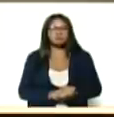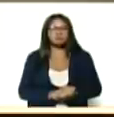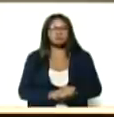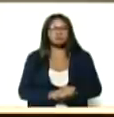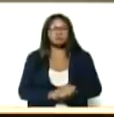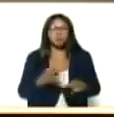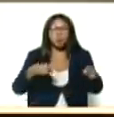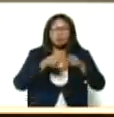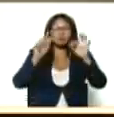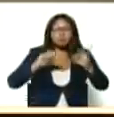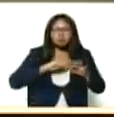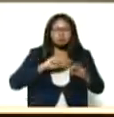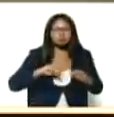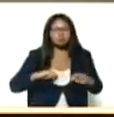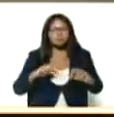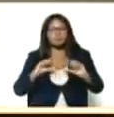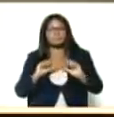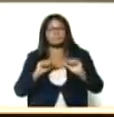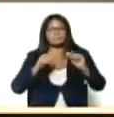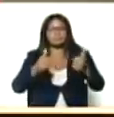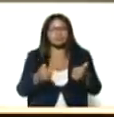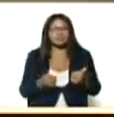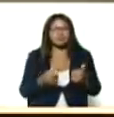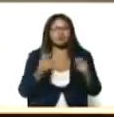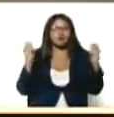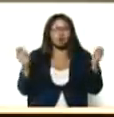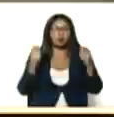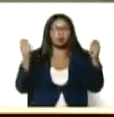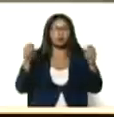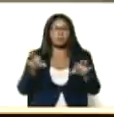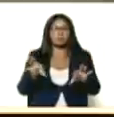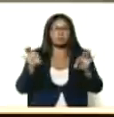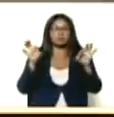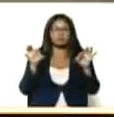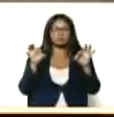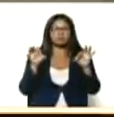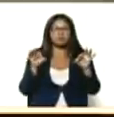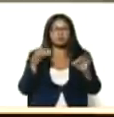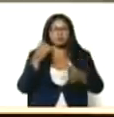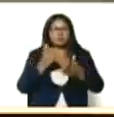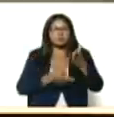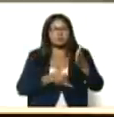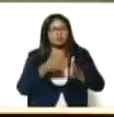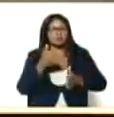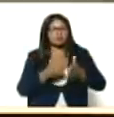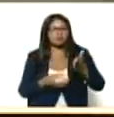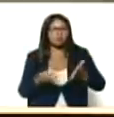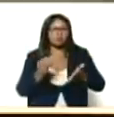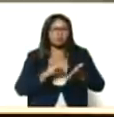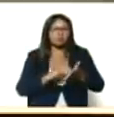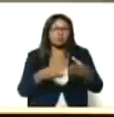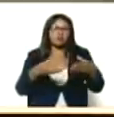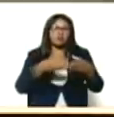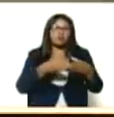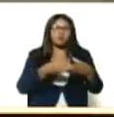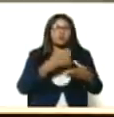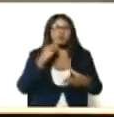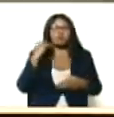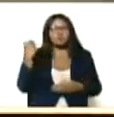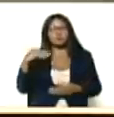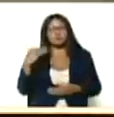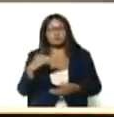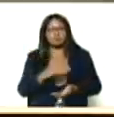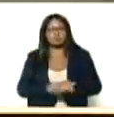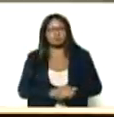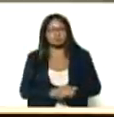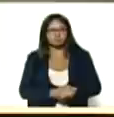vamos a iniciar una jornada especial de inscripciones en el partido, en la juventud, y